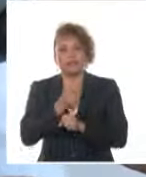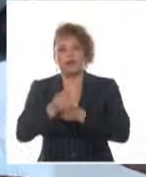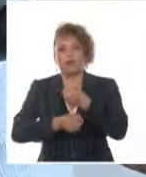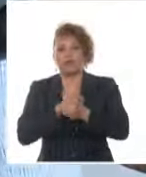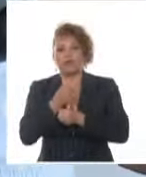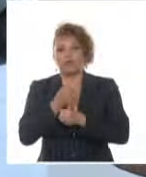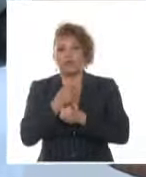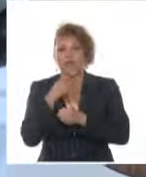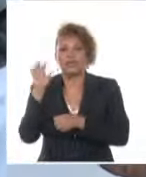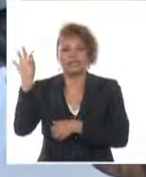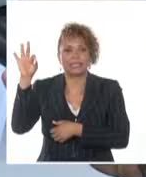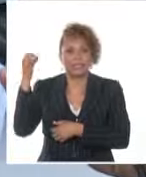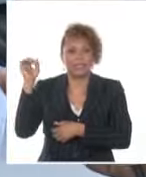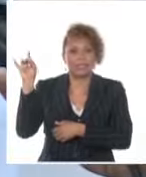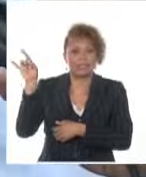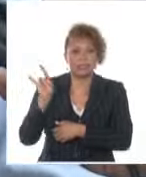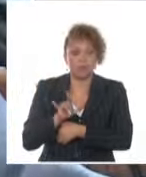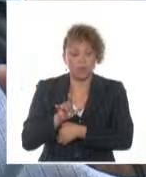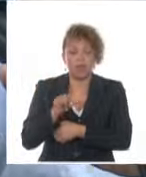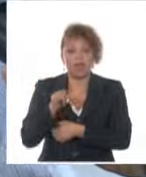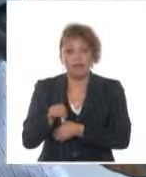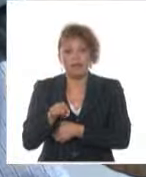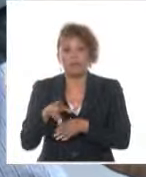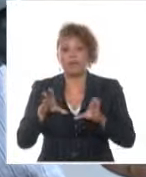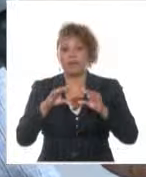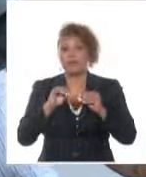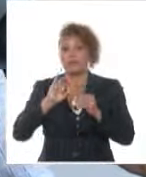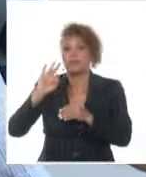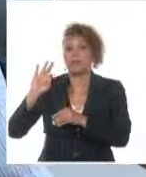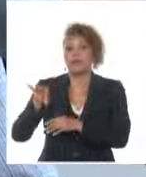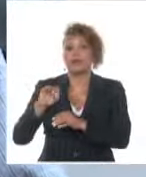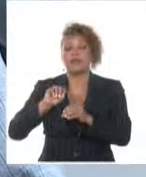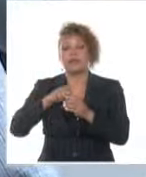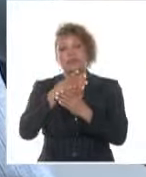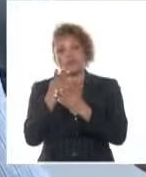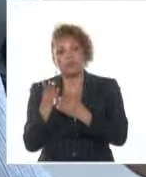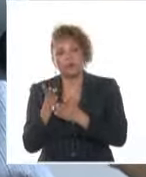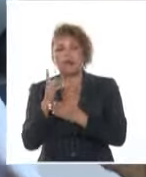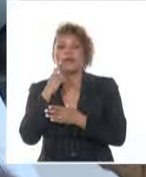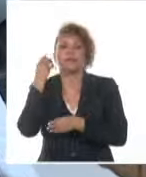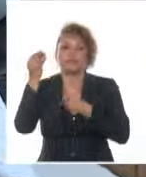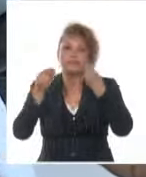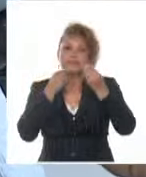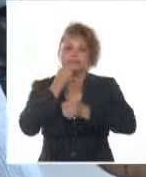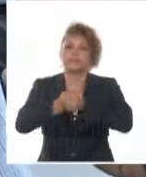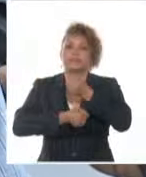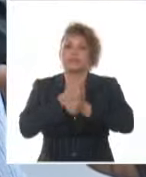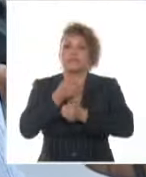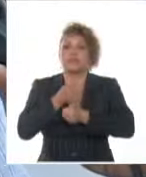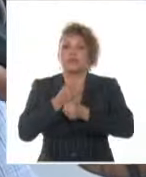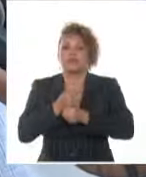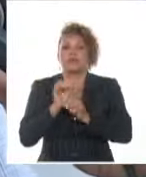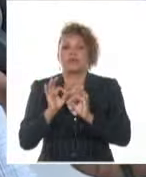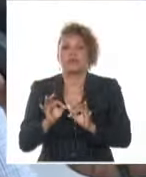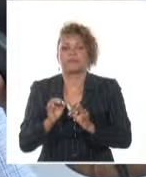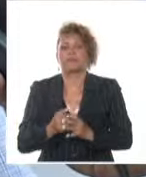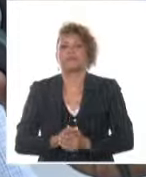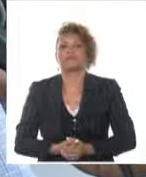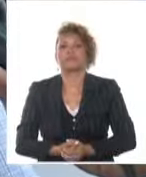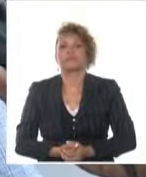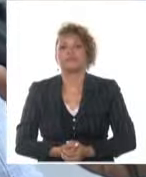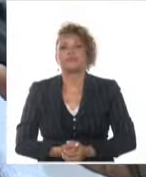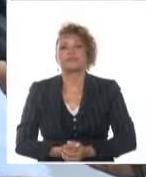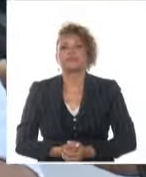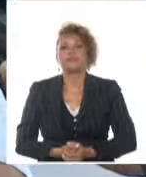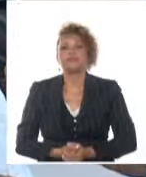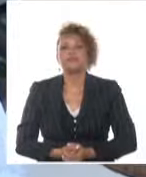distribuida fundamentalmente en la noche y madrugada, es que estamos estimando 900 megawatts para el horario mediodía y 795 megawatts para la hora de la